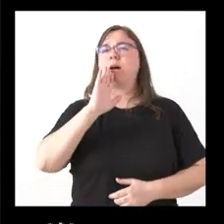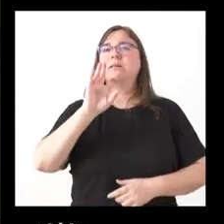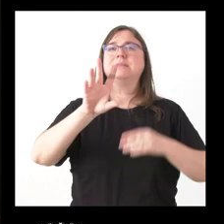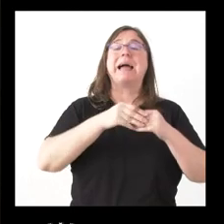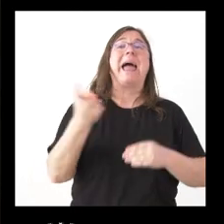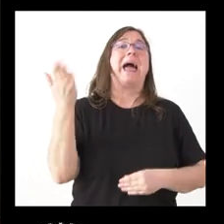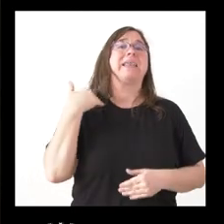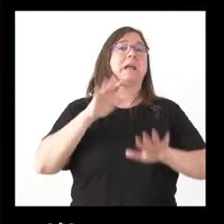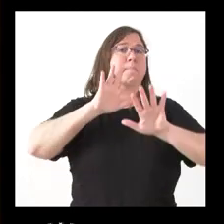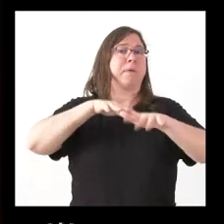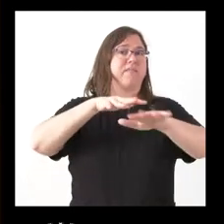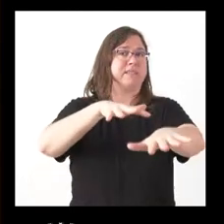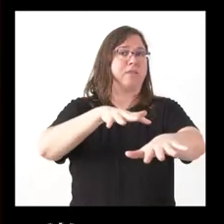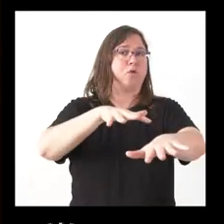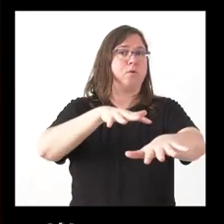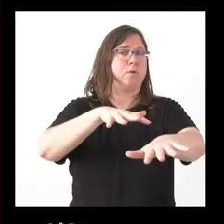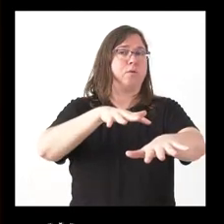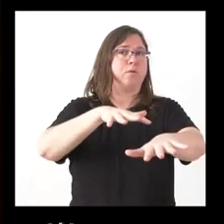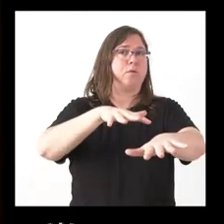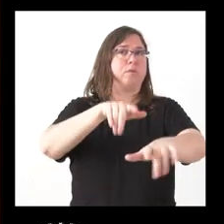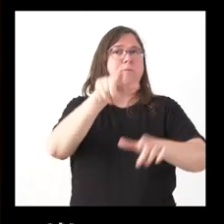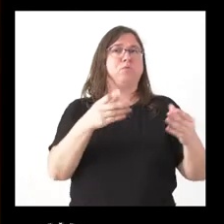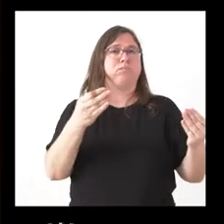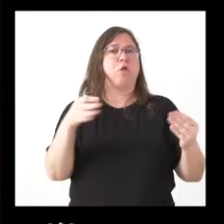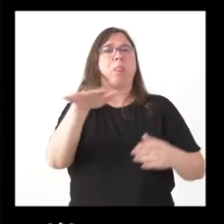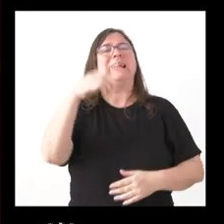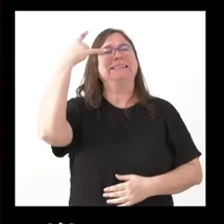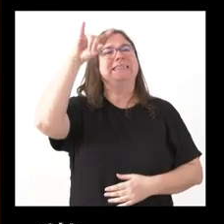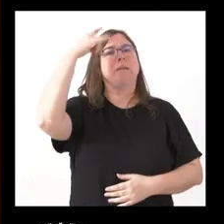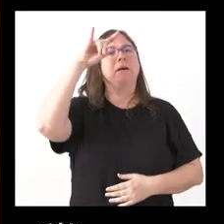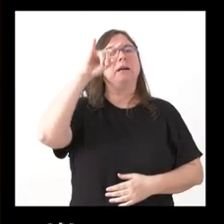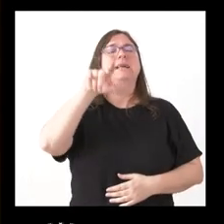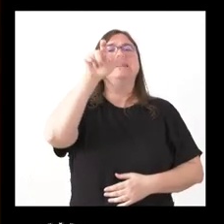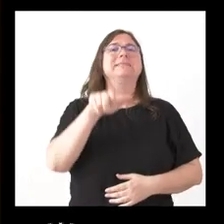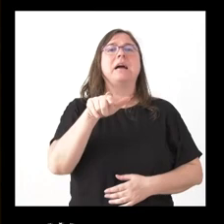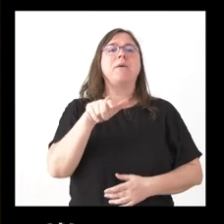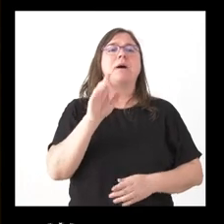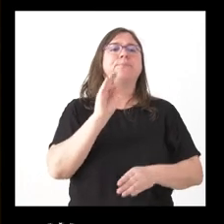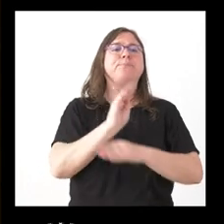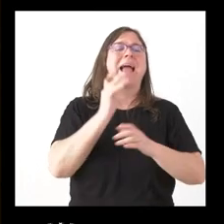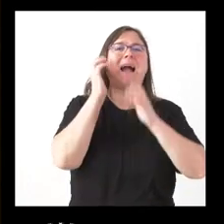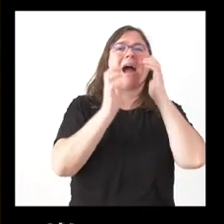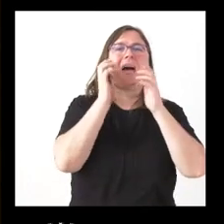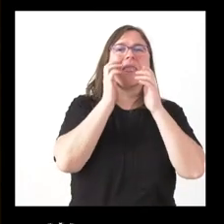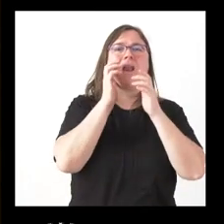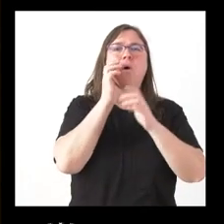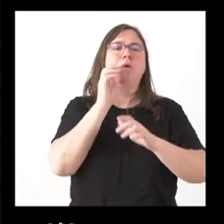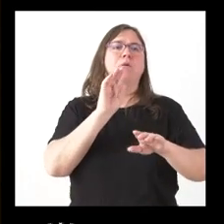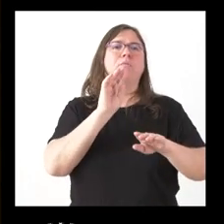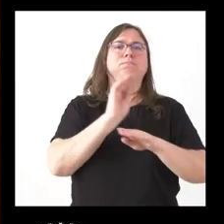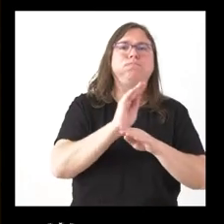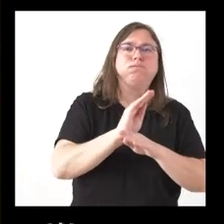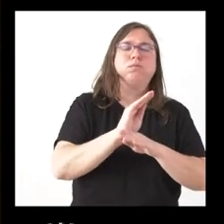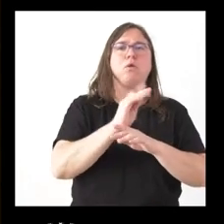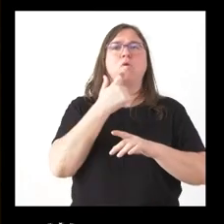hubo una manifestación de muchas personas en Salamanca sobre el saneamiento ganadero no sé si hay algún planteamiento general sobre